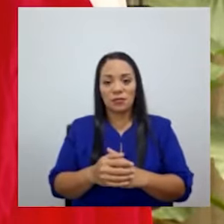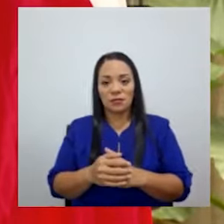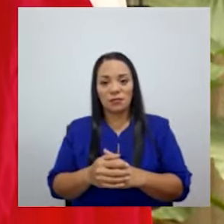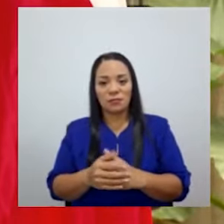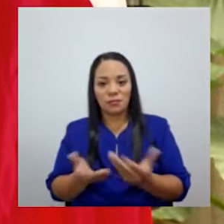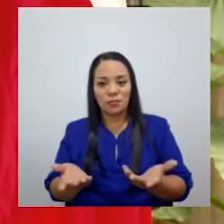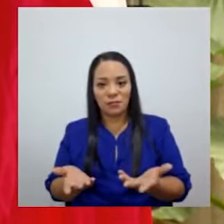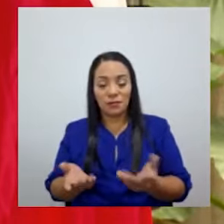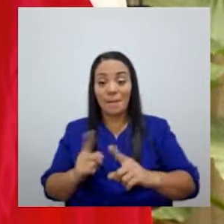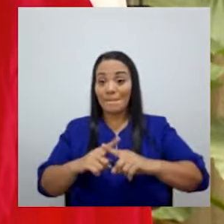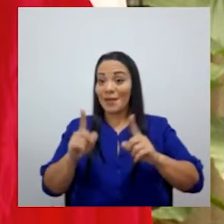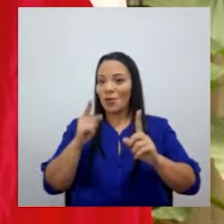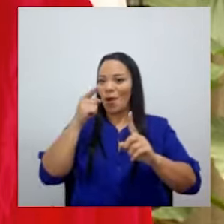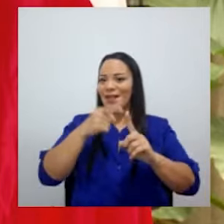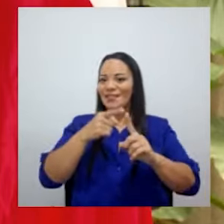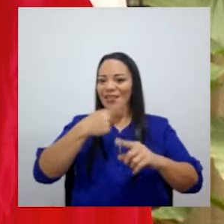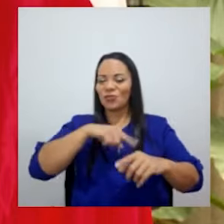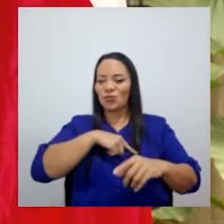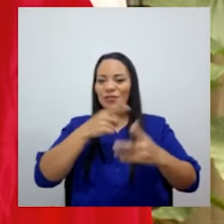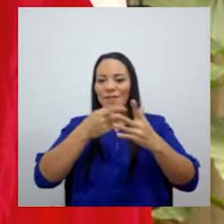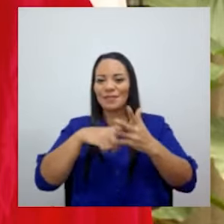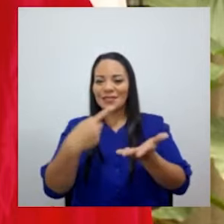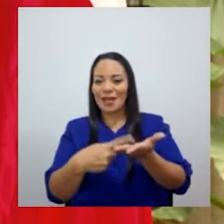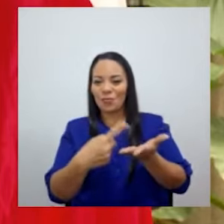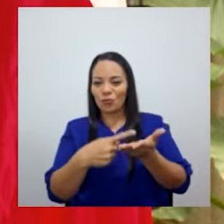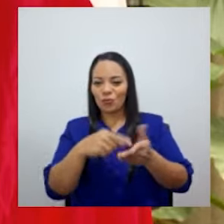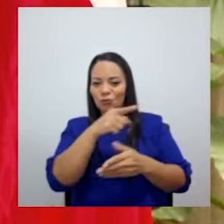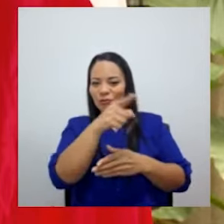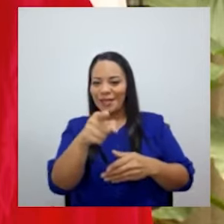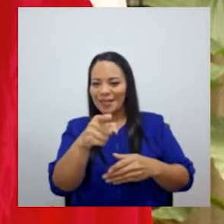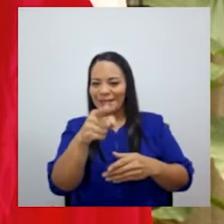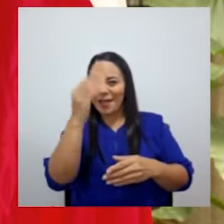discusión, la gente empezó a conocer y preguntarse,